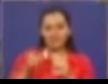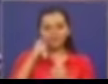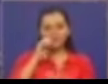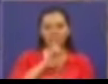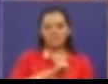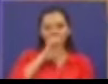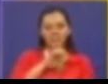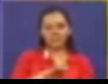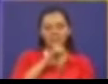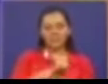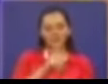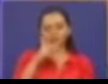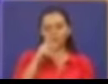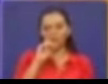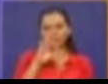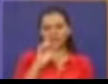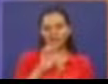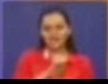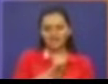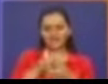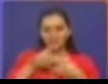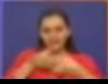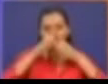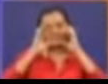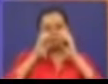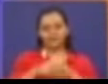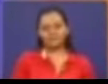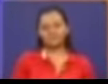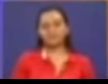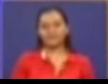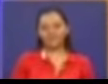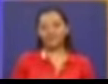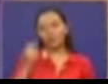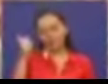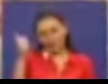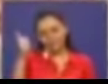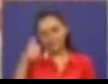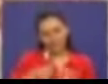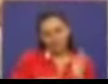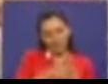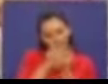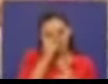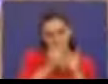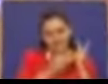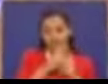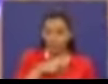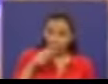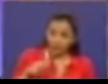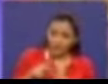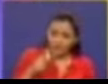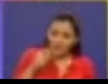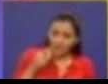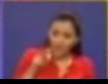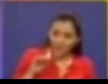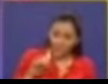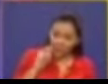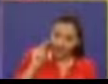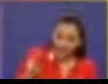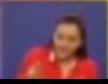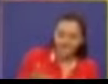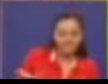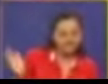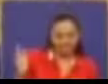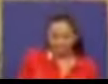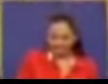chicha de chonta a visitar Misaguayí. Perfecto, señor presidente. ¿Y si conoces Puerto Aguano? No.